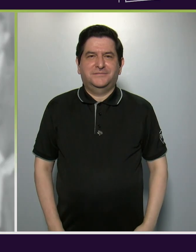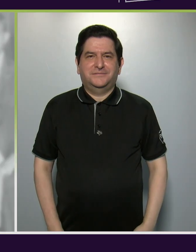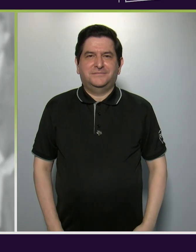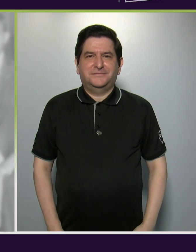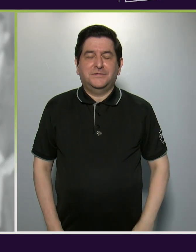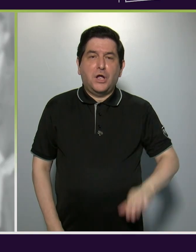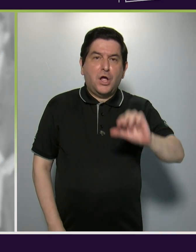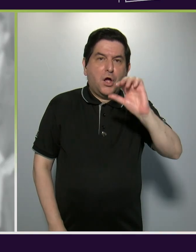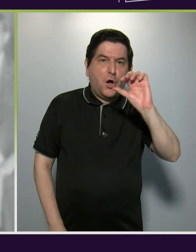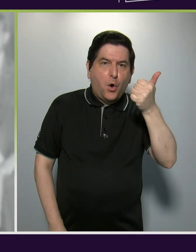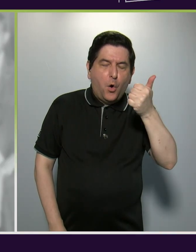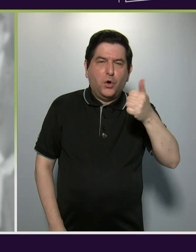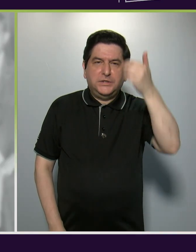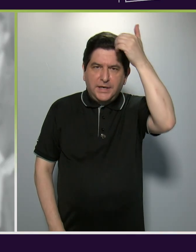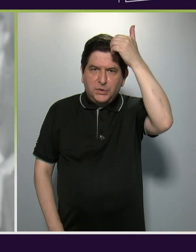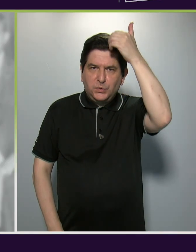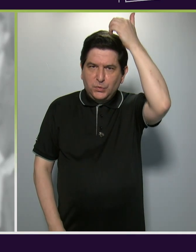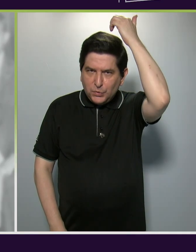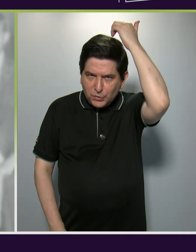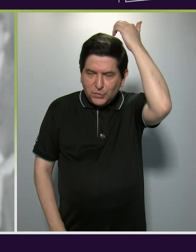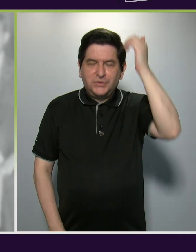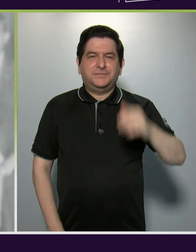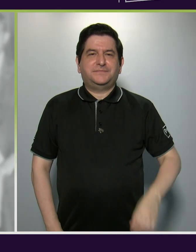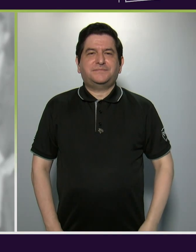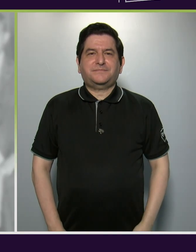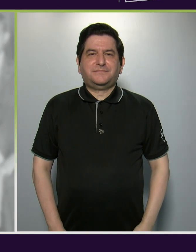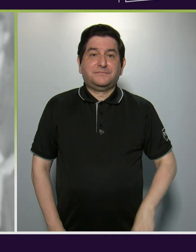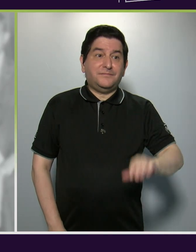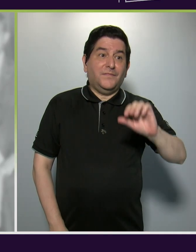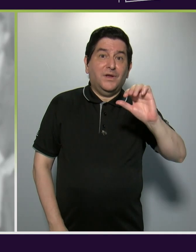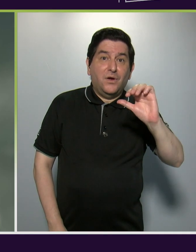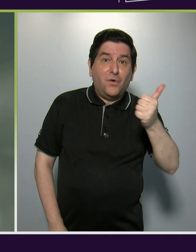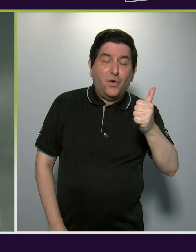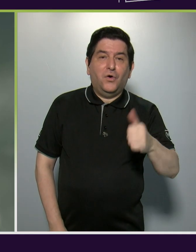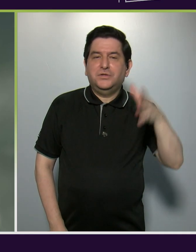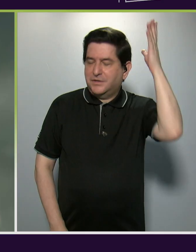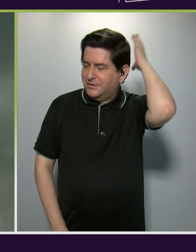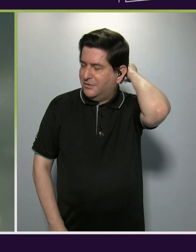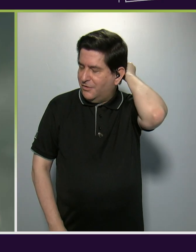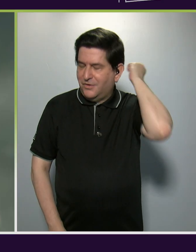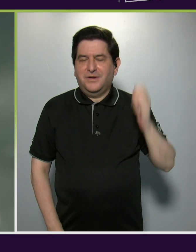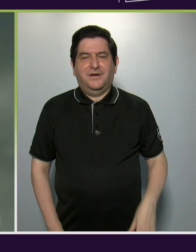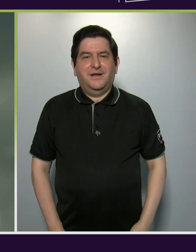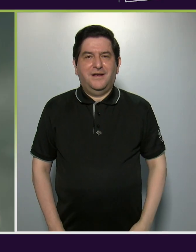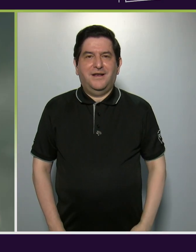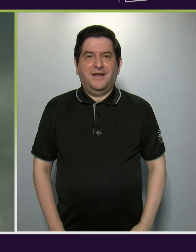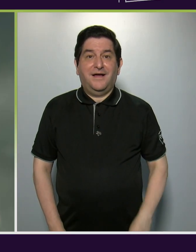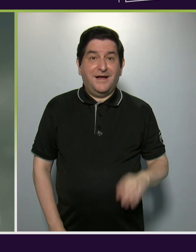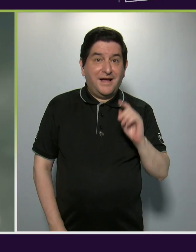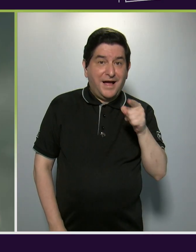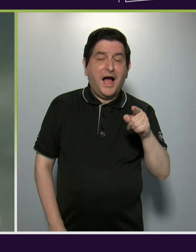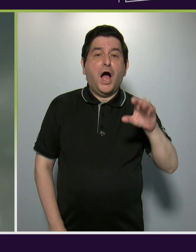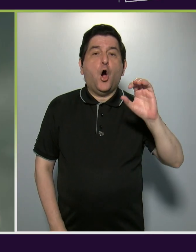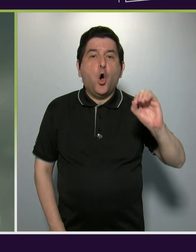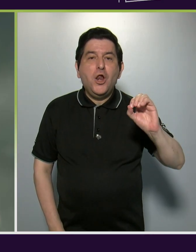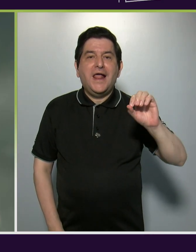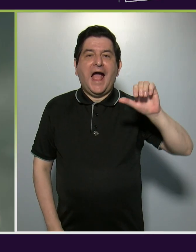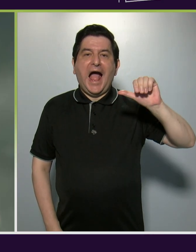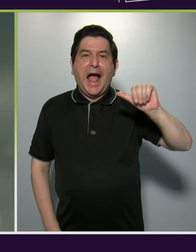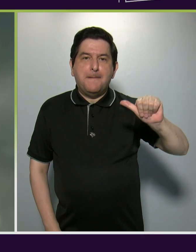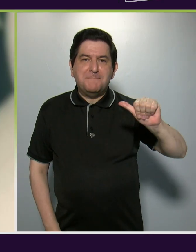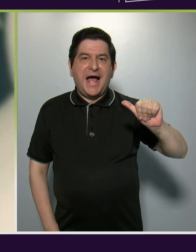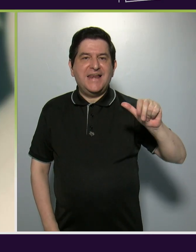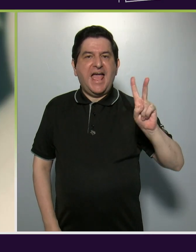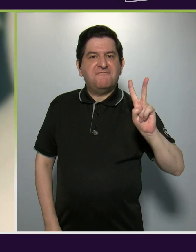un copetito acá, otra se hacía la carrera al centro, la tenía cola de caballo, y por eso esa era Olga, esta era Amalia, esta